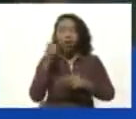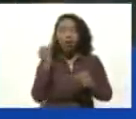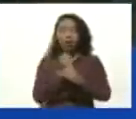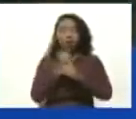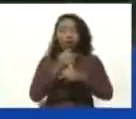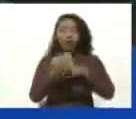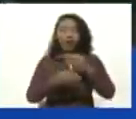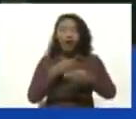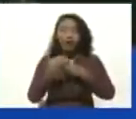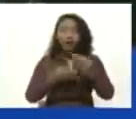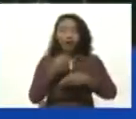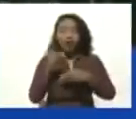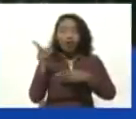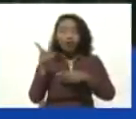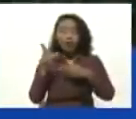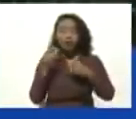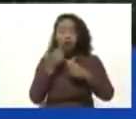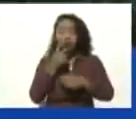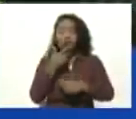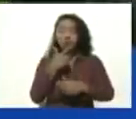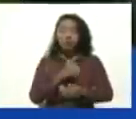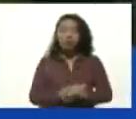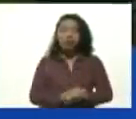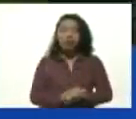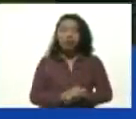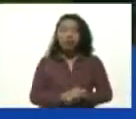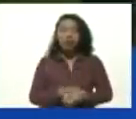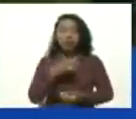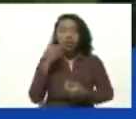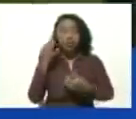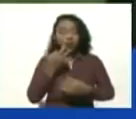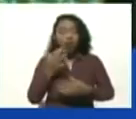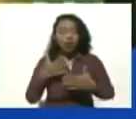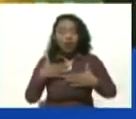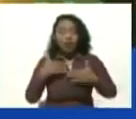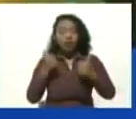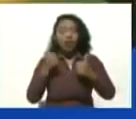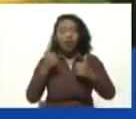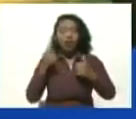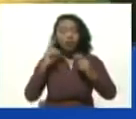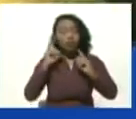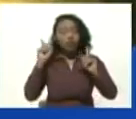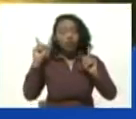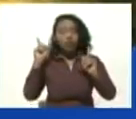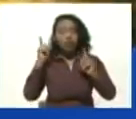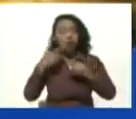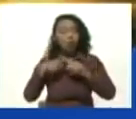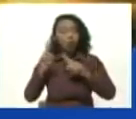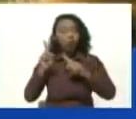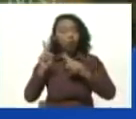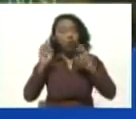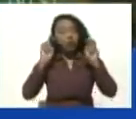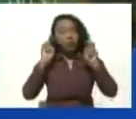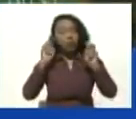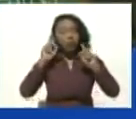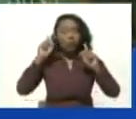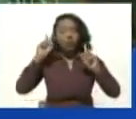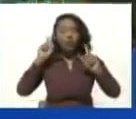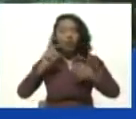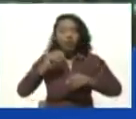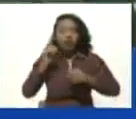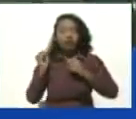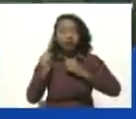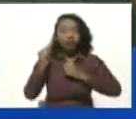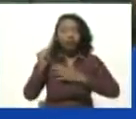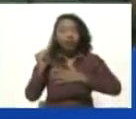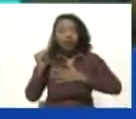la gente que hace labores bonitas, de rescatar la música. Tiene otra sesión de música de parranda